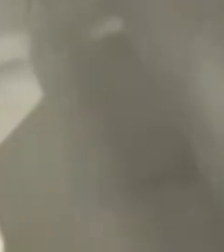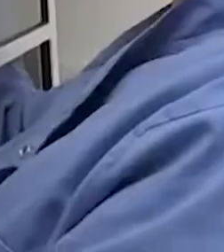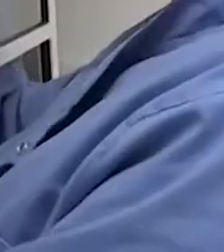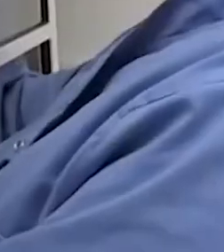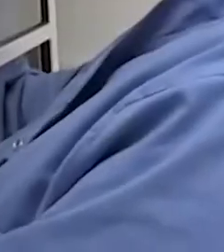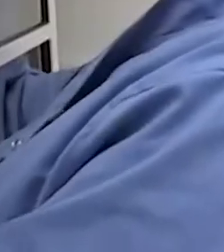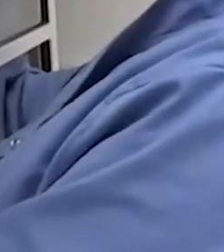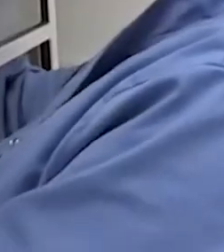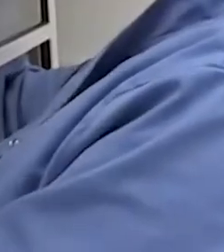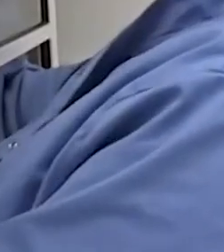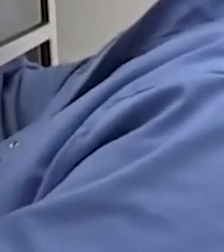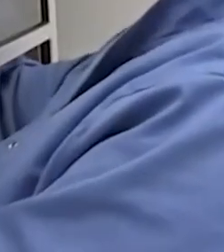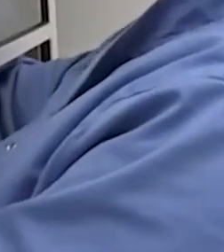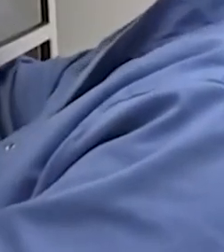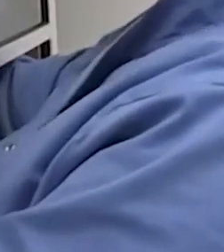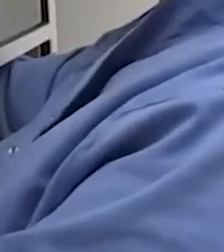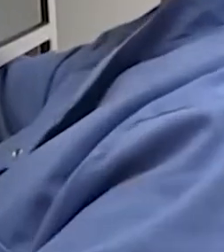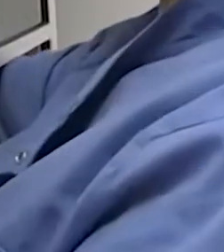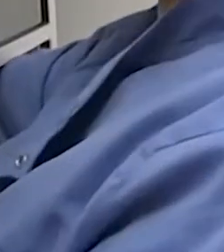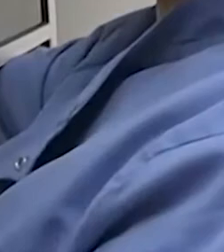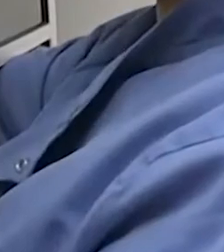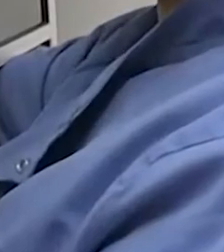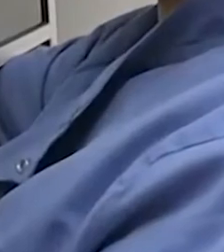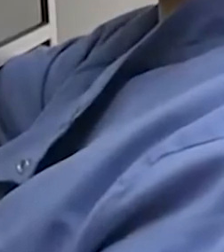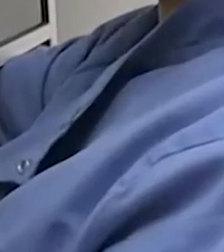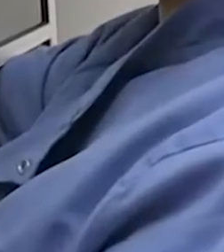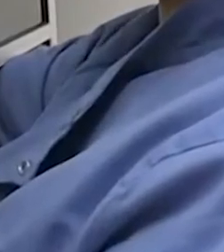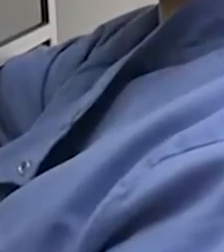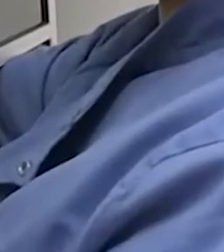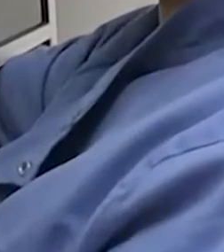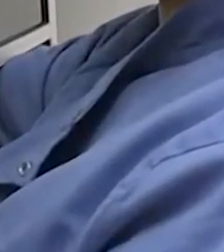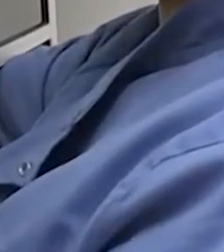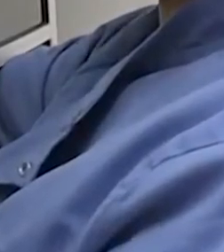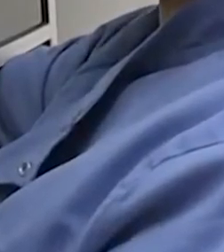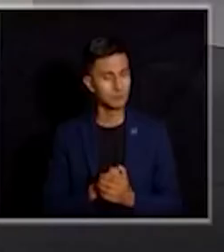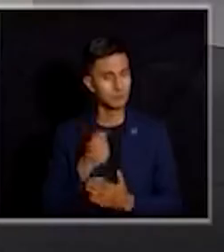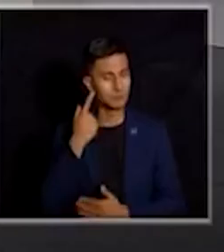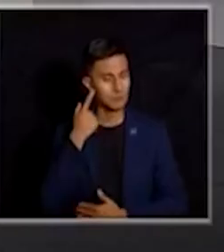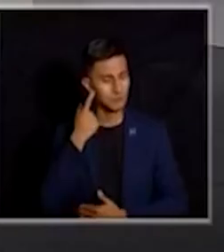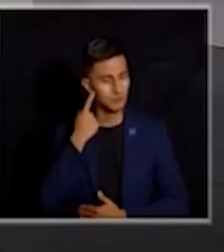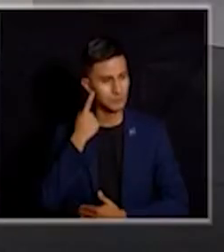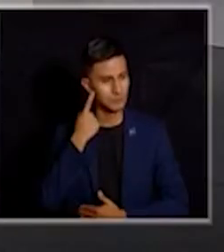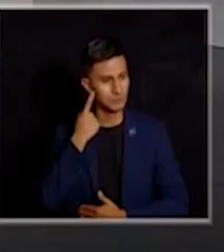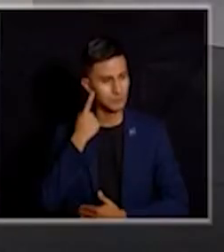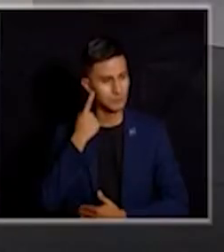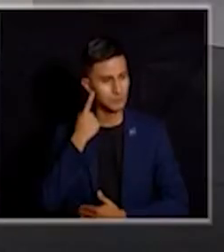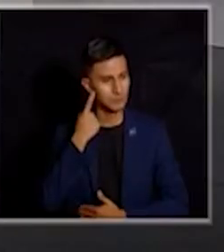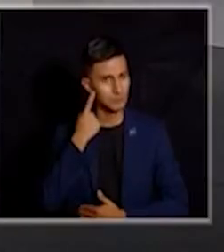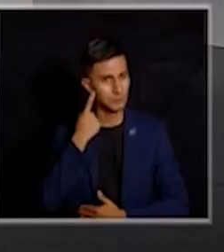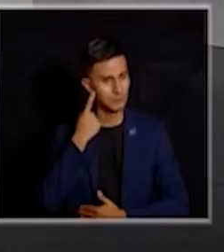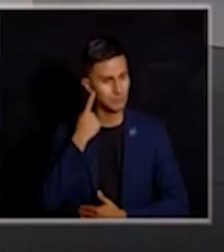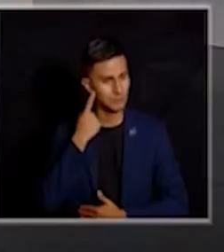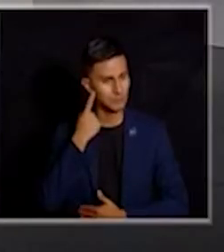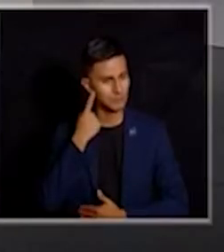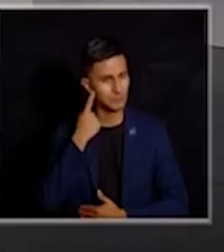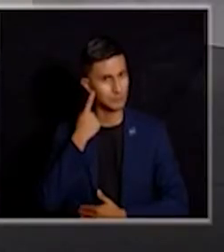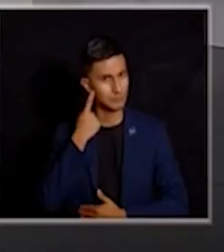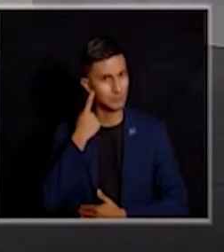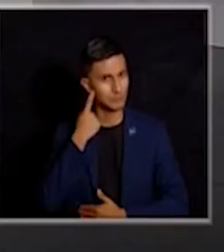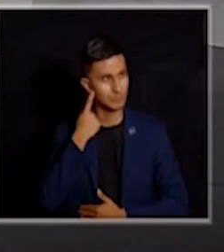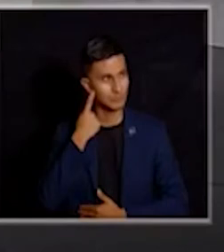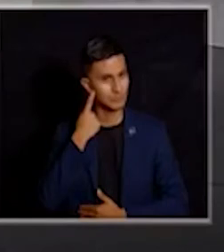evita la propagación no esperar a establecerla hasta el momento en que circule una vacuna primero primeramente